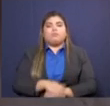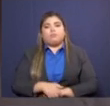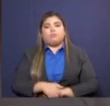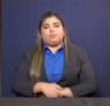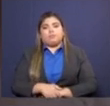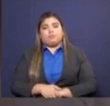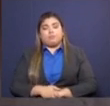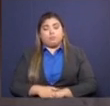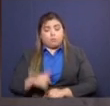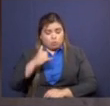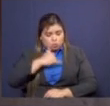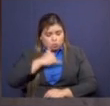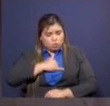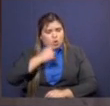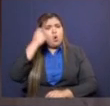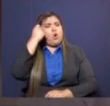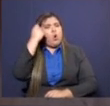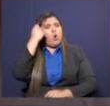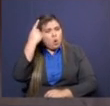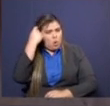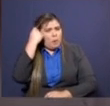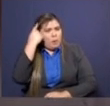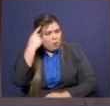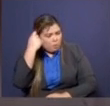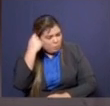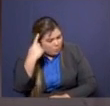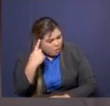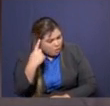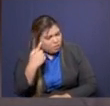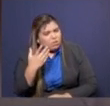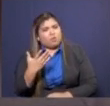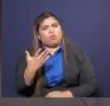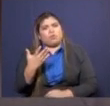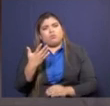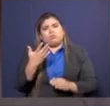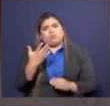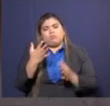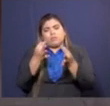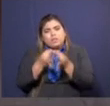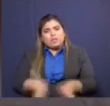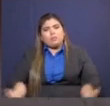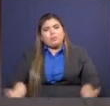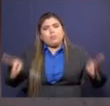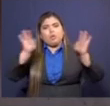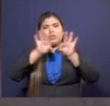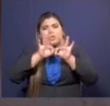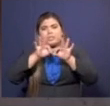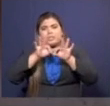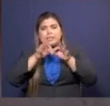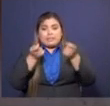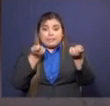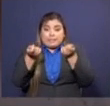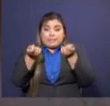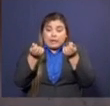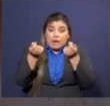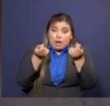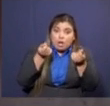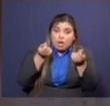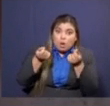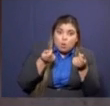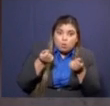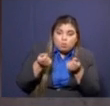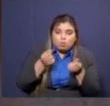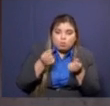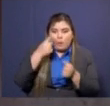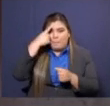Entiendo y comparto perfectamente la importancia de que los recursos manejados